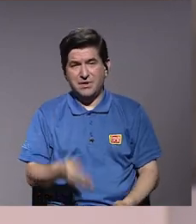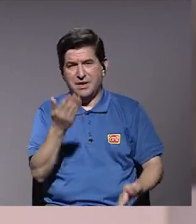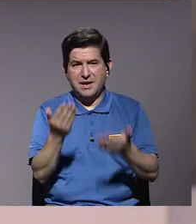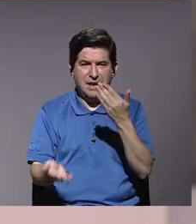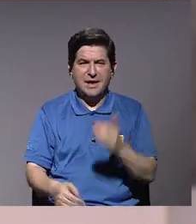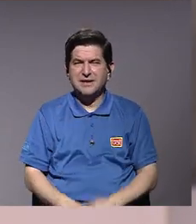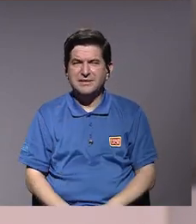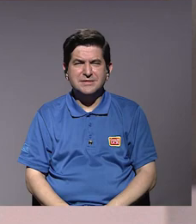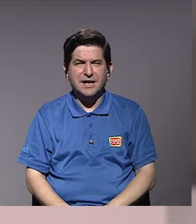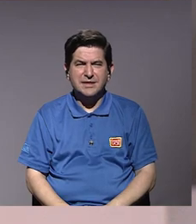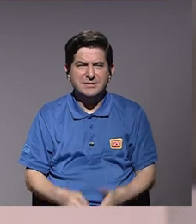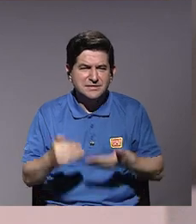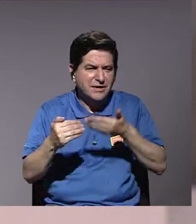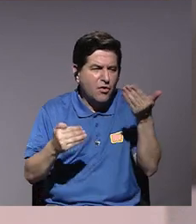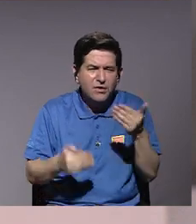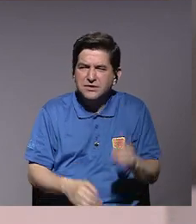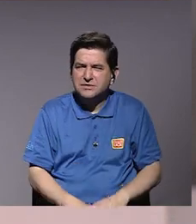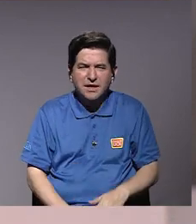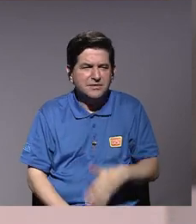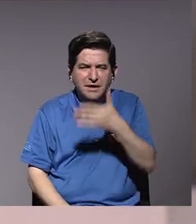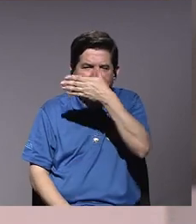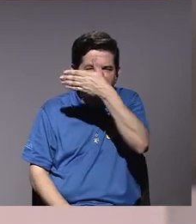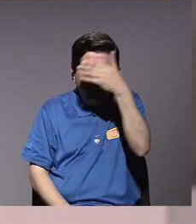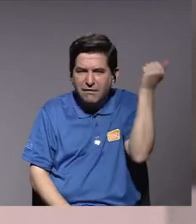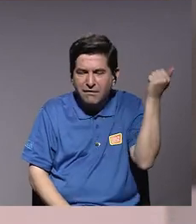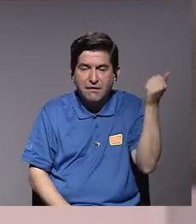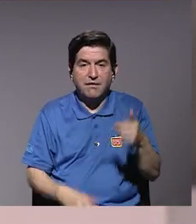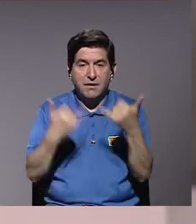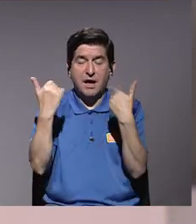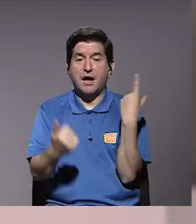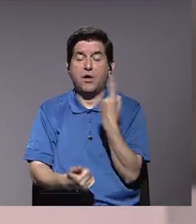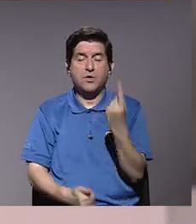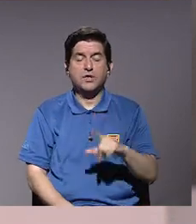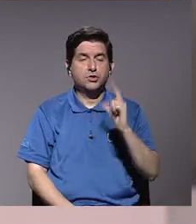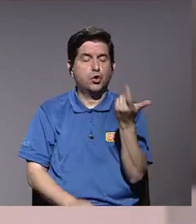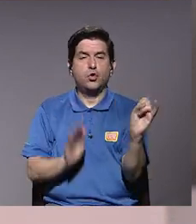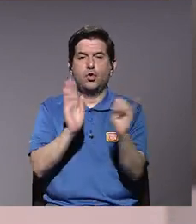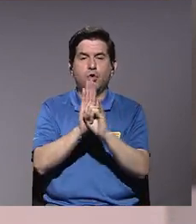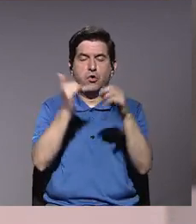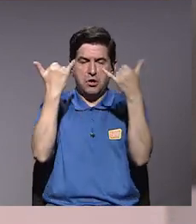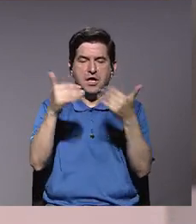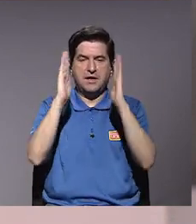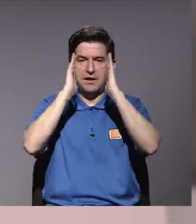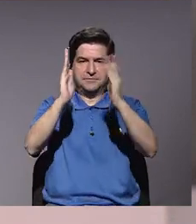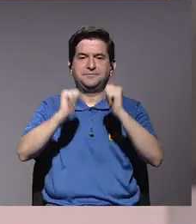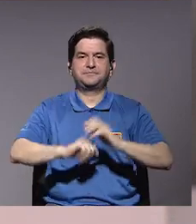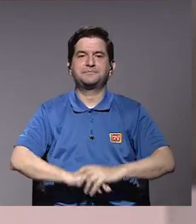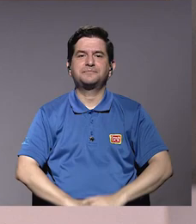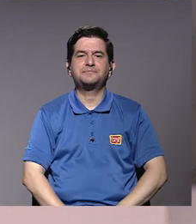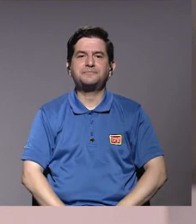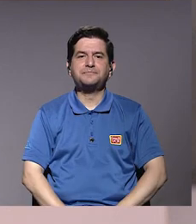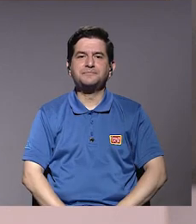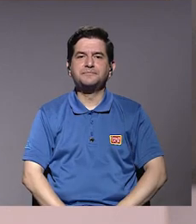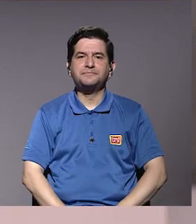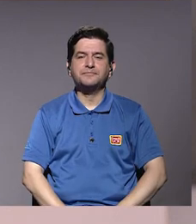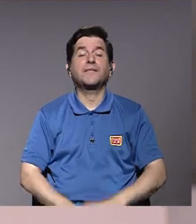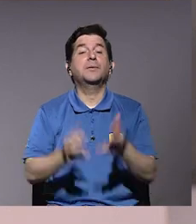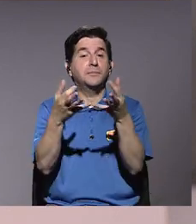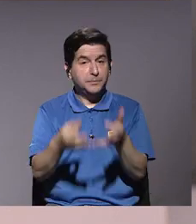gente se pierda un poquito en el camino, algunas personas. Entonces, ahora únicamente llevamos la cédula de identidad y con esto nos